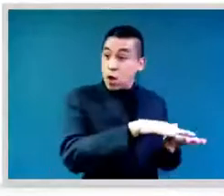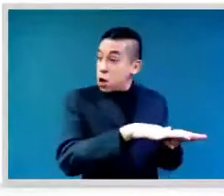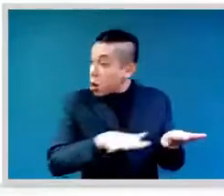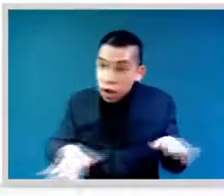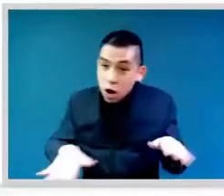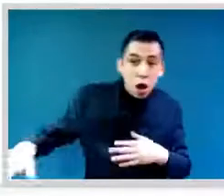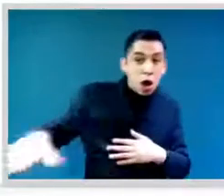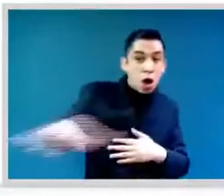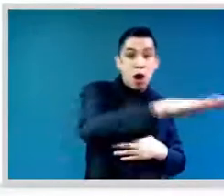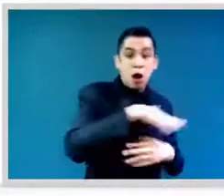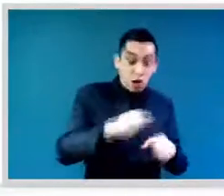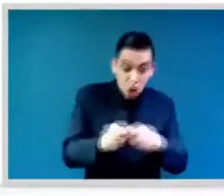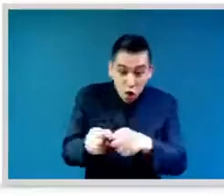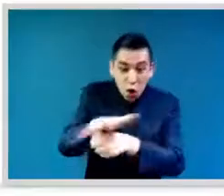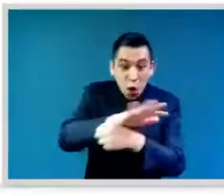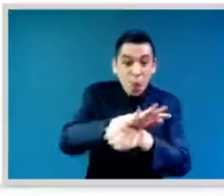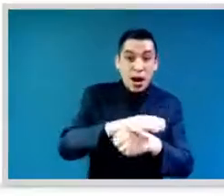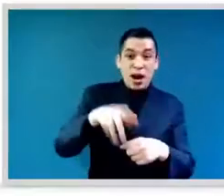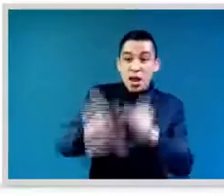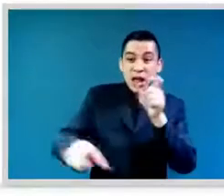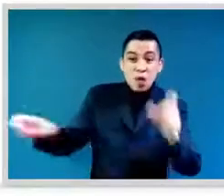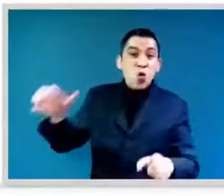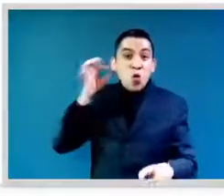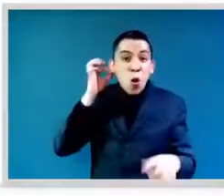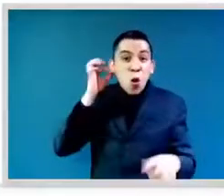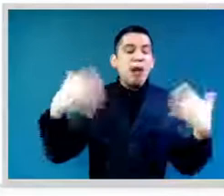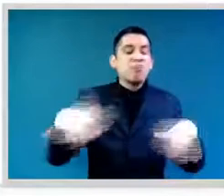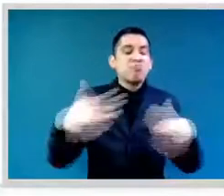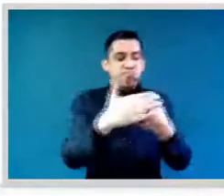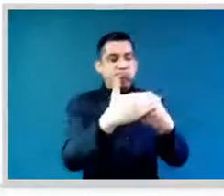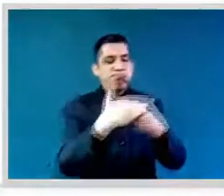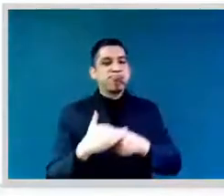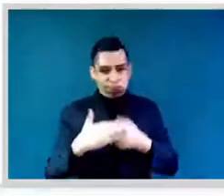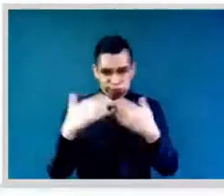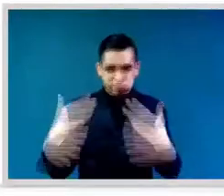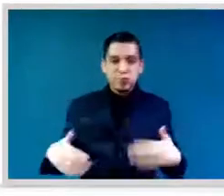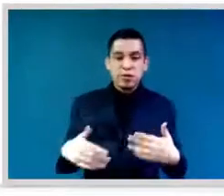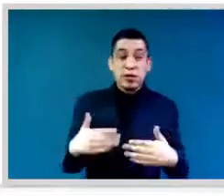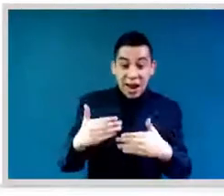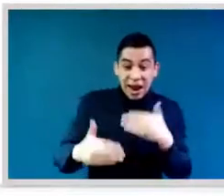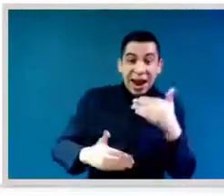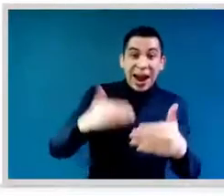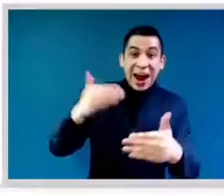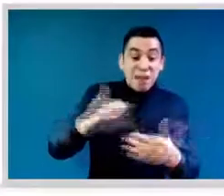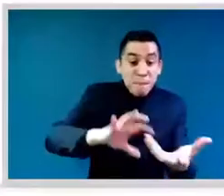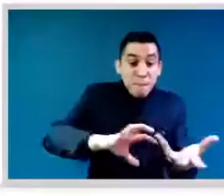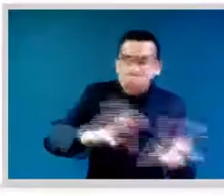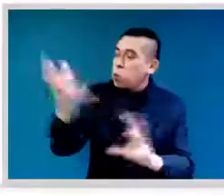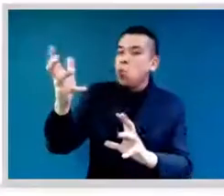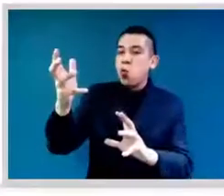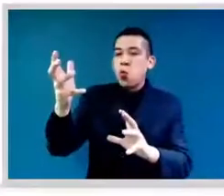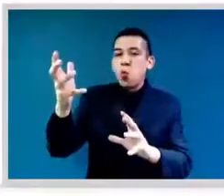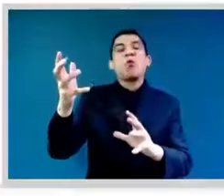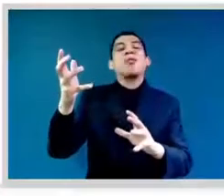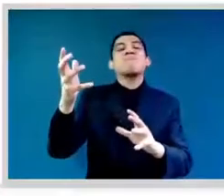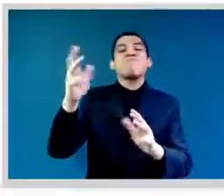nosotras cuando apenas conseguimos avances, vienen crisis que nos llevan por delante y para eso hace falta que estemos